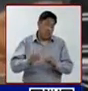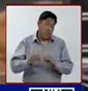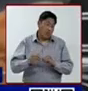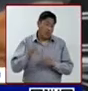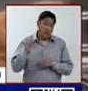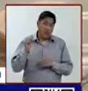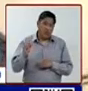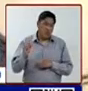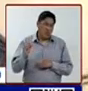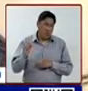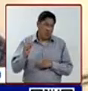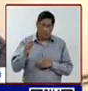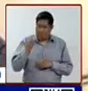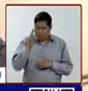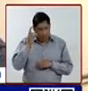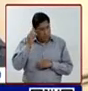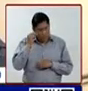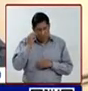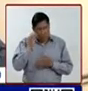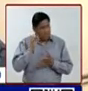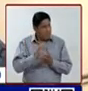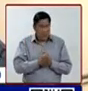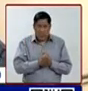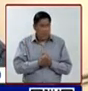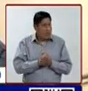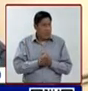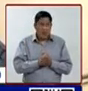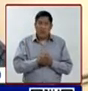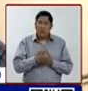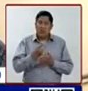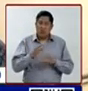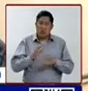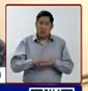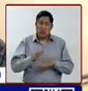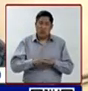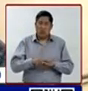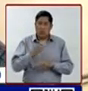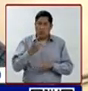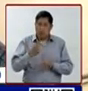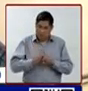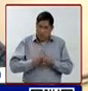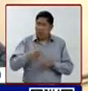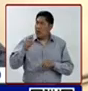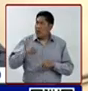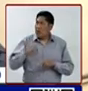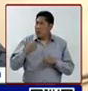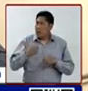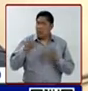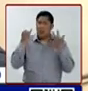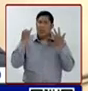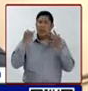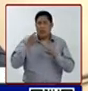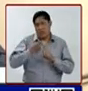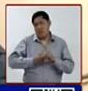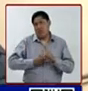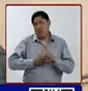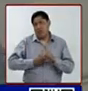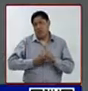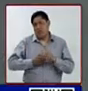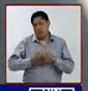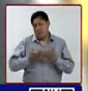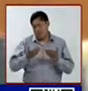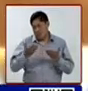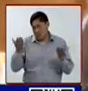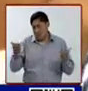es mínima. No nos convence a nosotros la detención preventiva de un mes. Mínimamente debieron haber dado 6 meses de detención